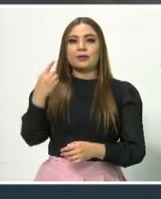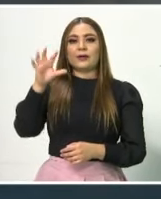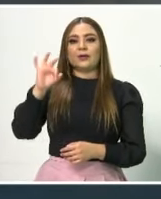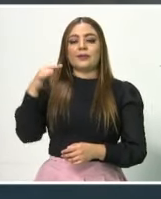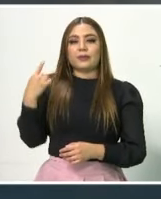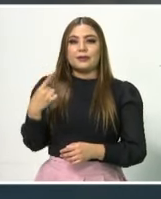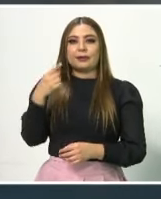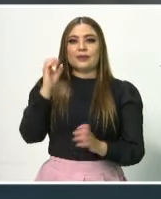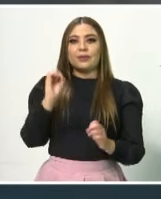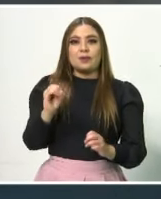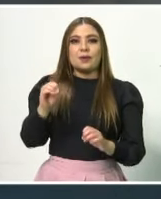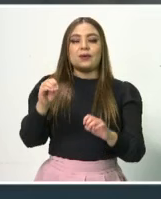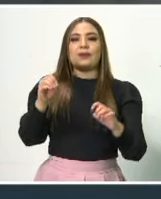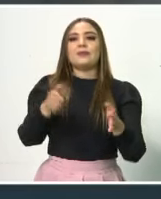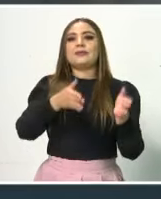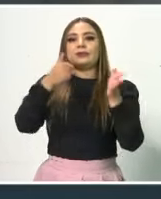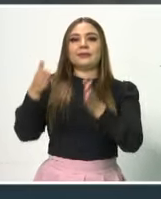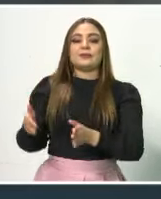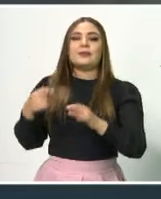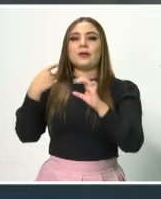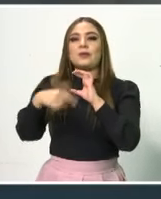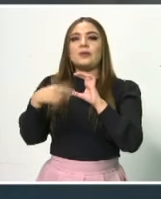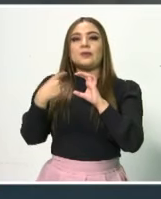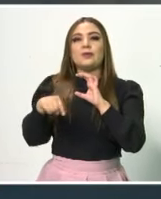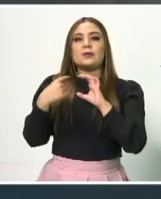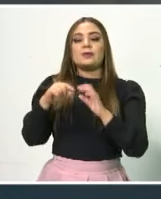8717-290141 o a través del correo